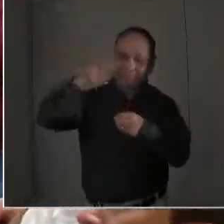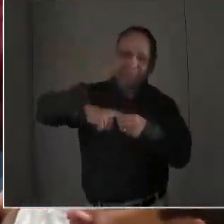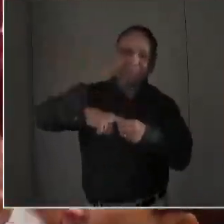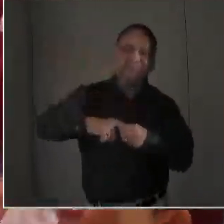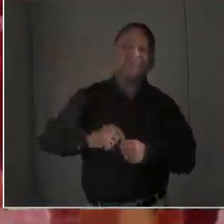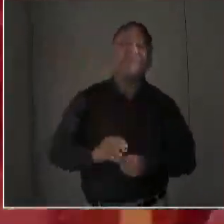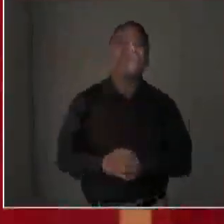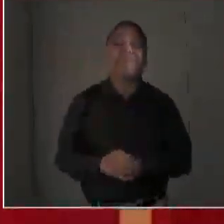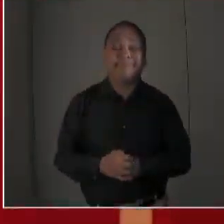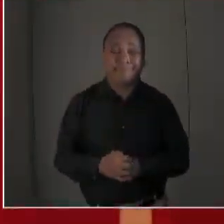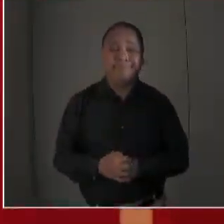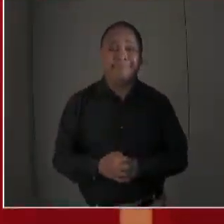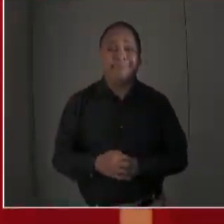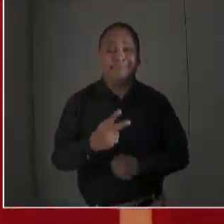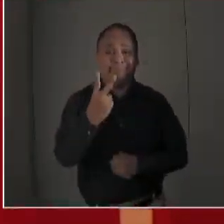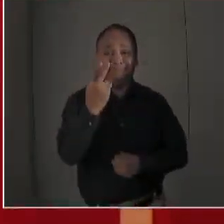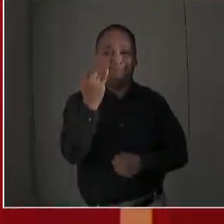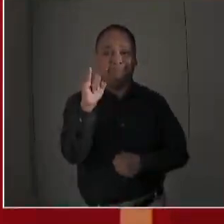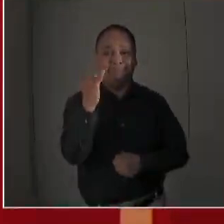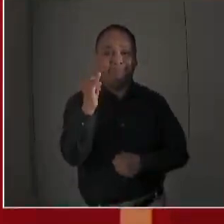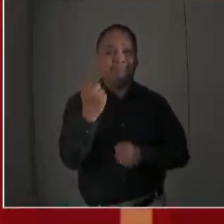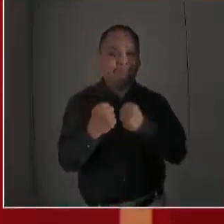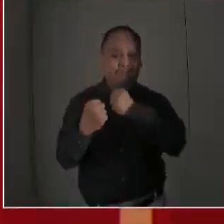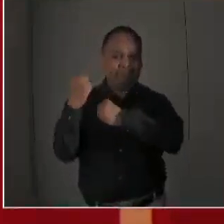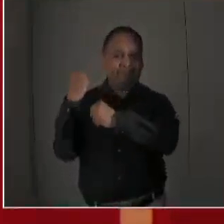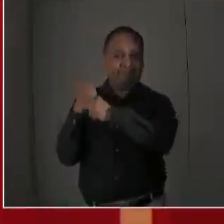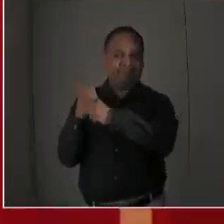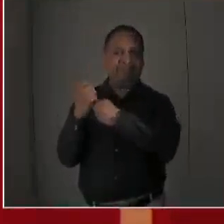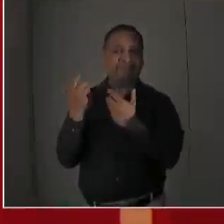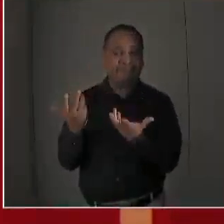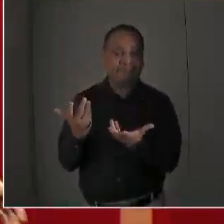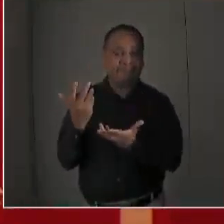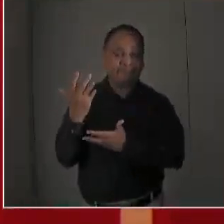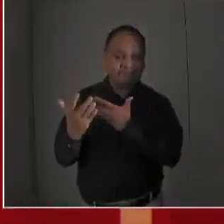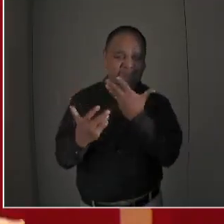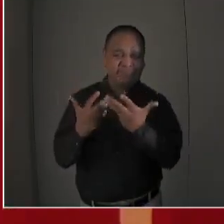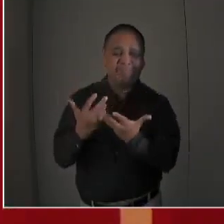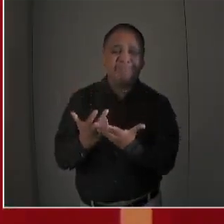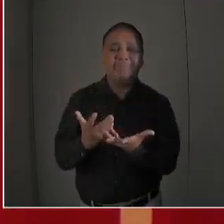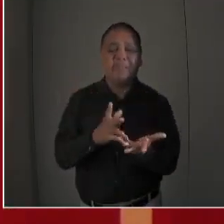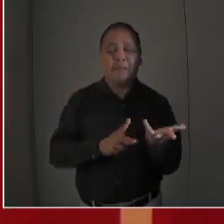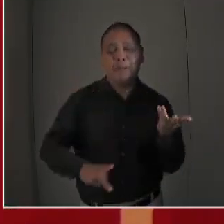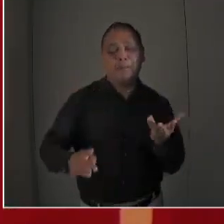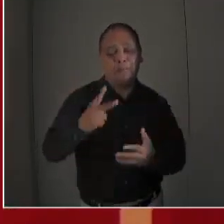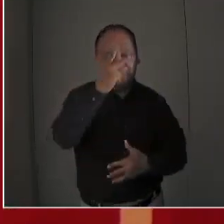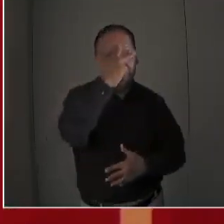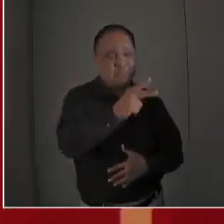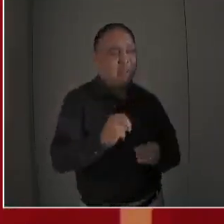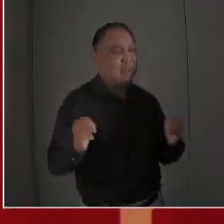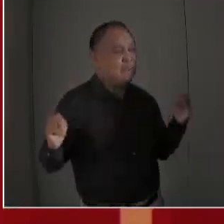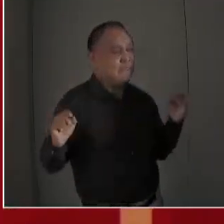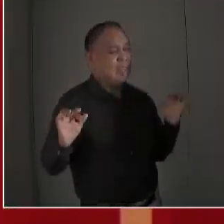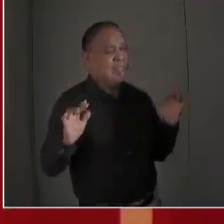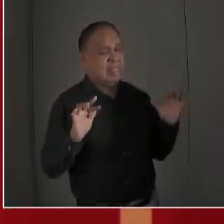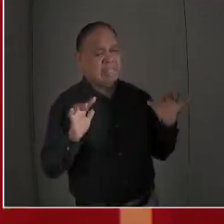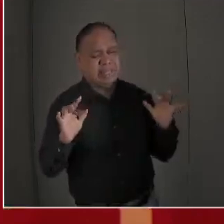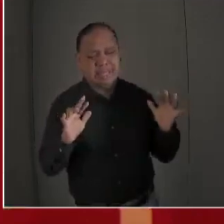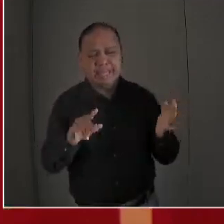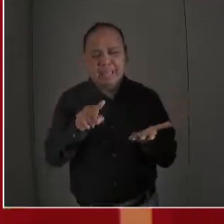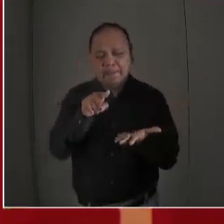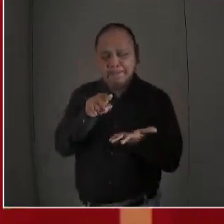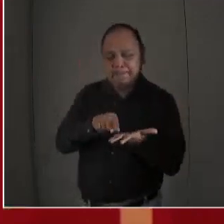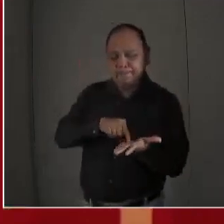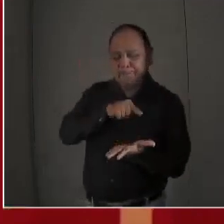Así es, el 2 de junio pasado, el pueblo de México salió a votar de manera